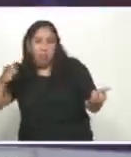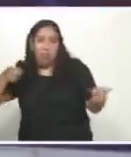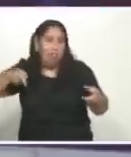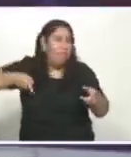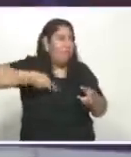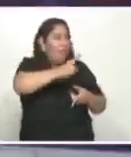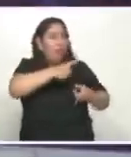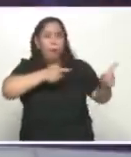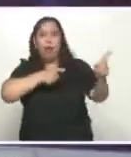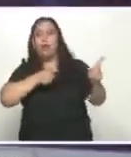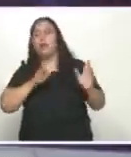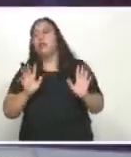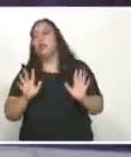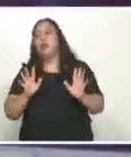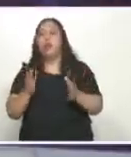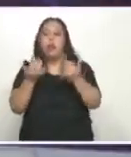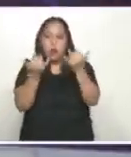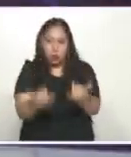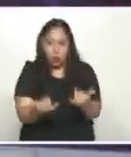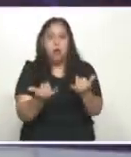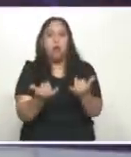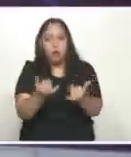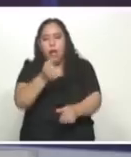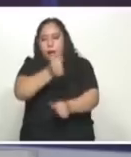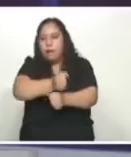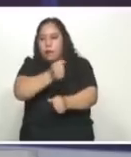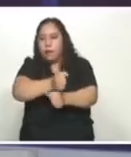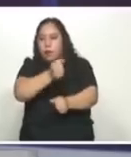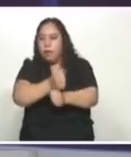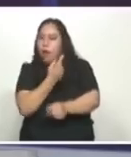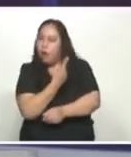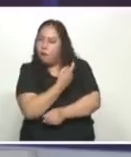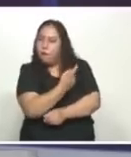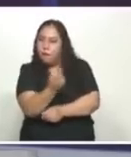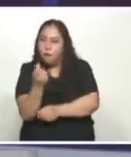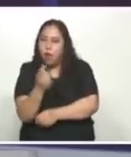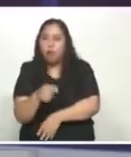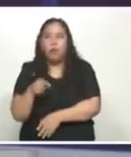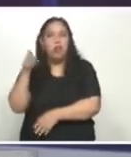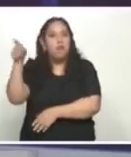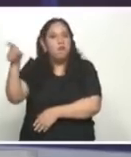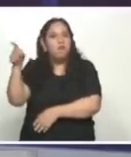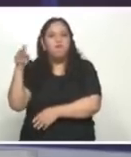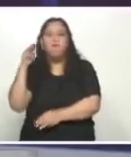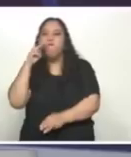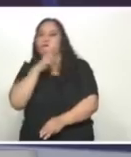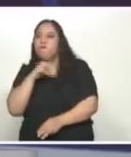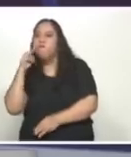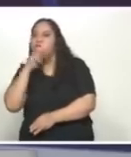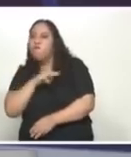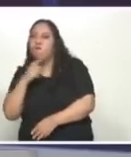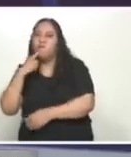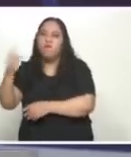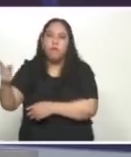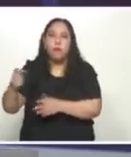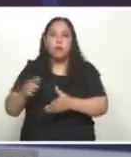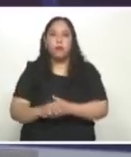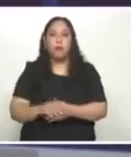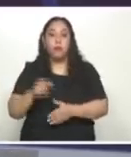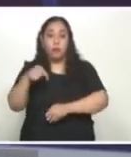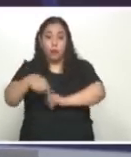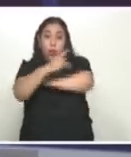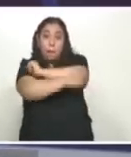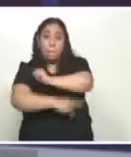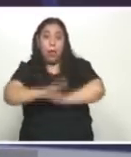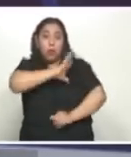desempleo, hay una propuesta clara que ha marcado en el mensaje de ayer mismo. Y es que disminuyendo la corrupción en un país donde no se